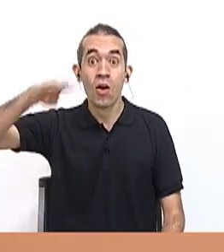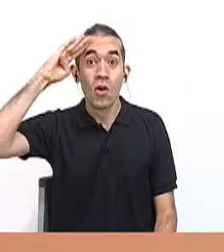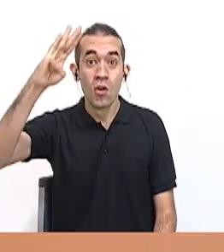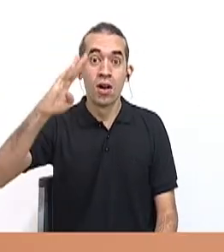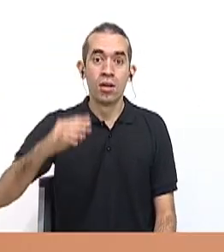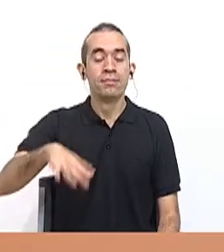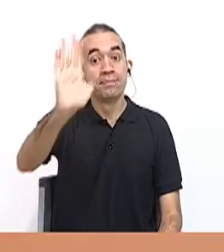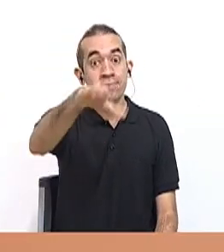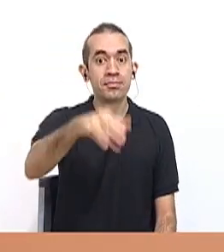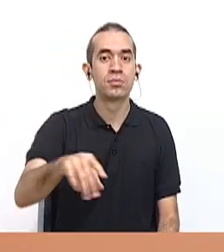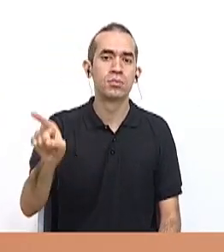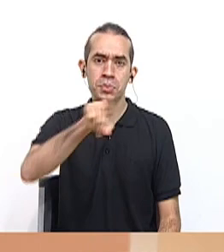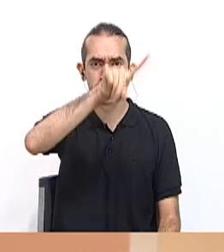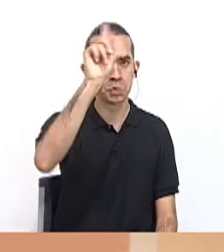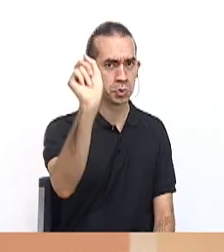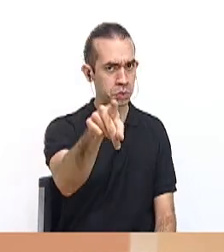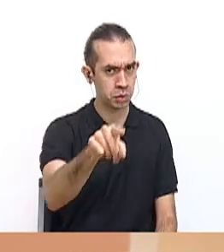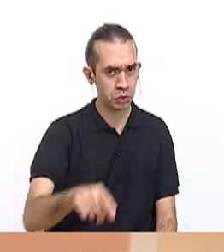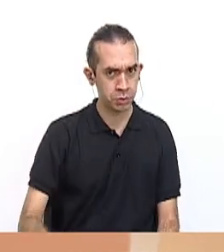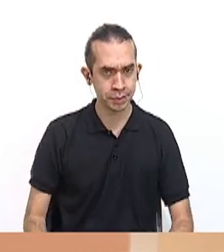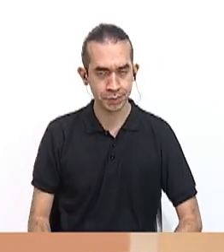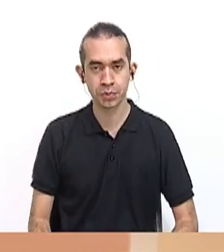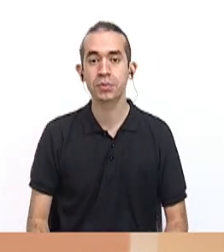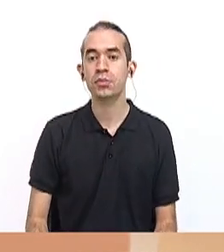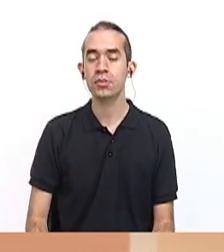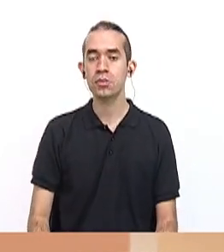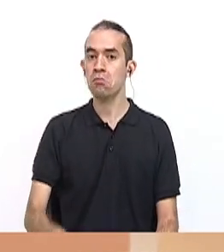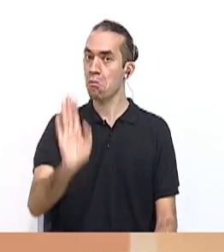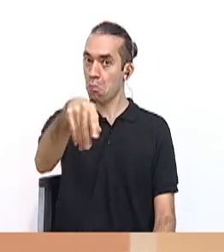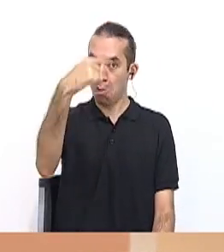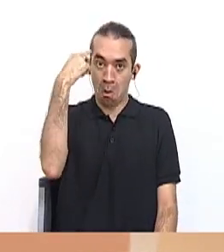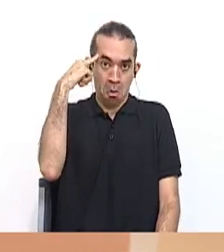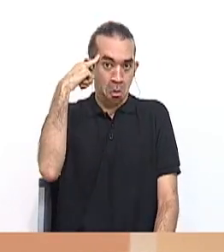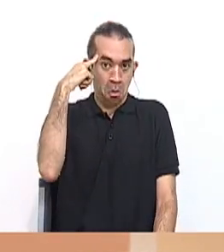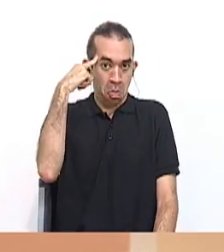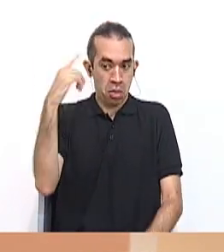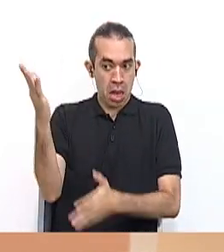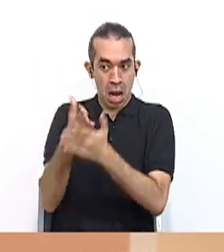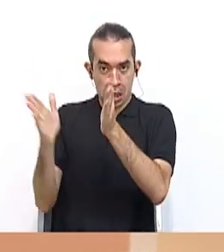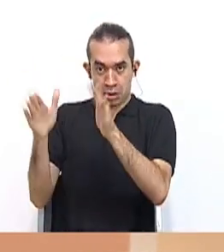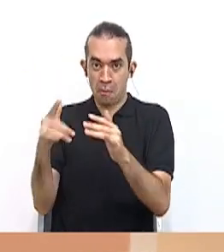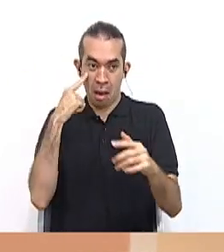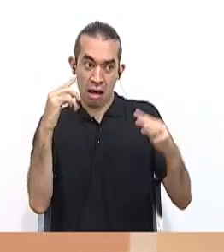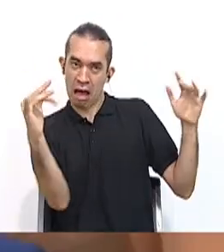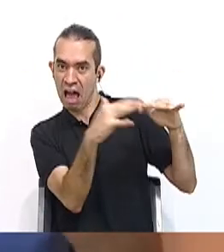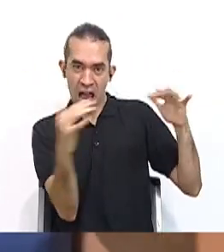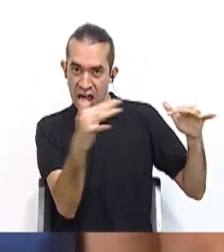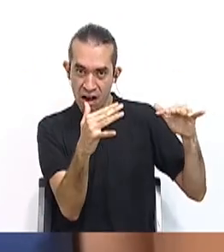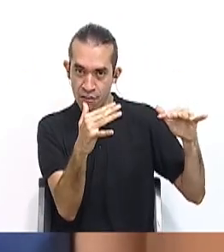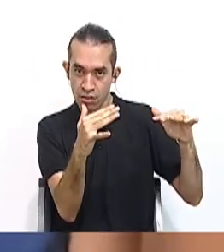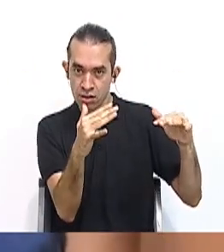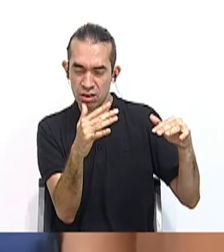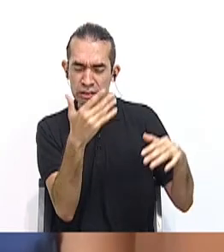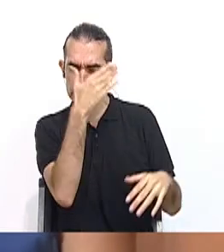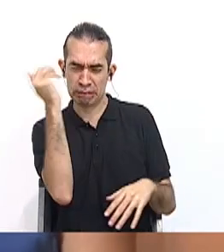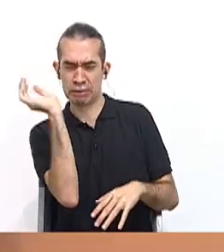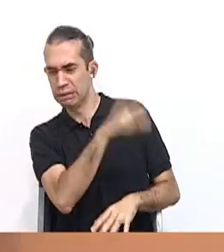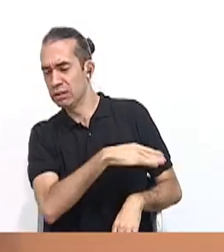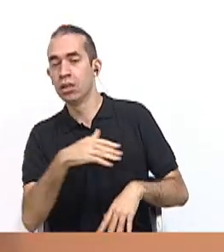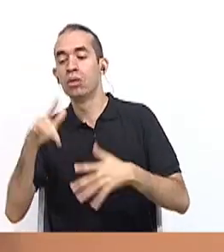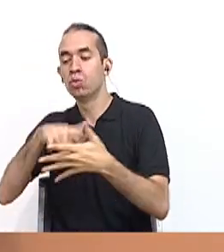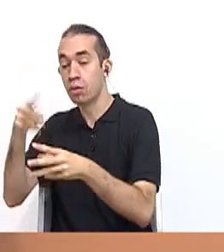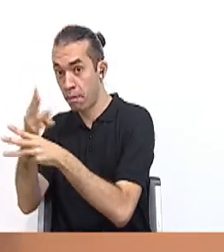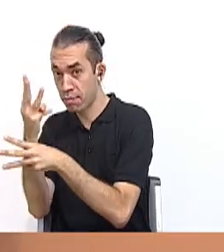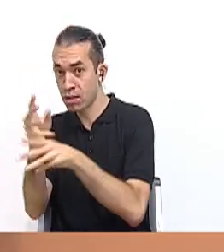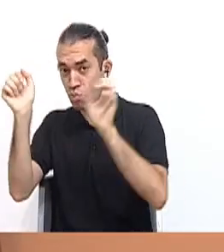Hola, les quiero hacer una pregunta. ¿Ustedes creen que alguien se puede olvidar de la guerra estudiando matemáticas?